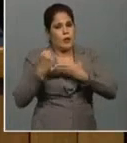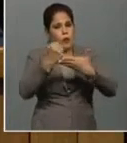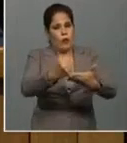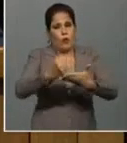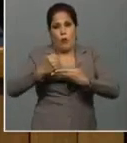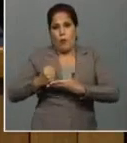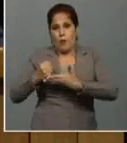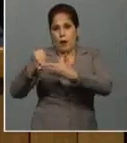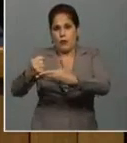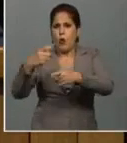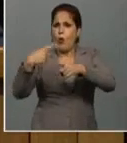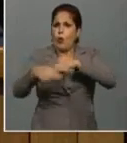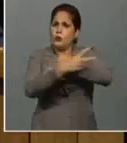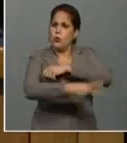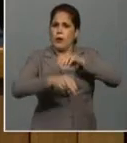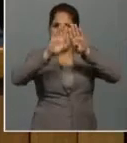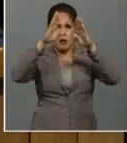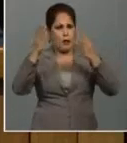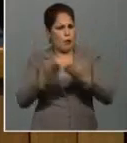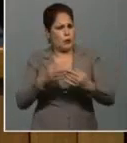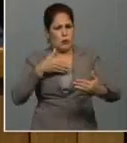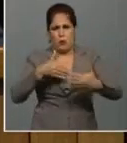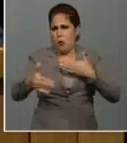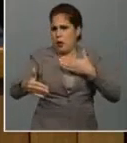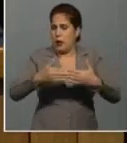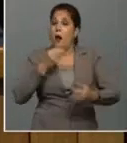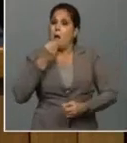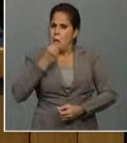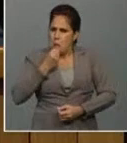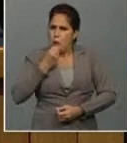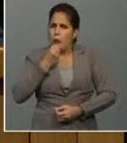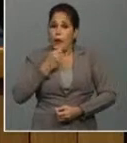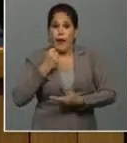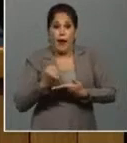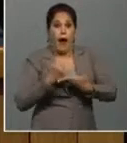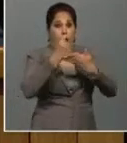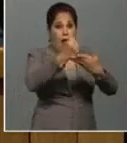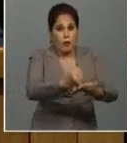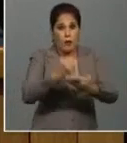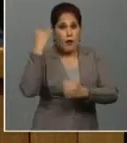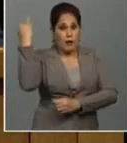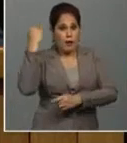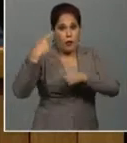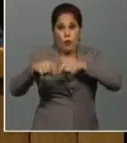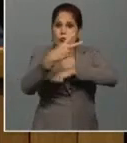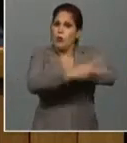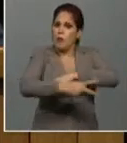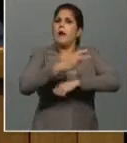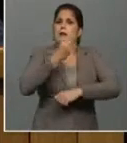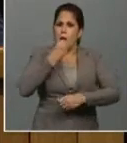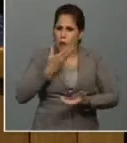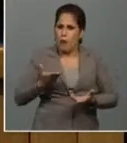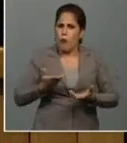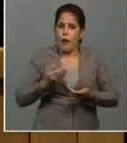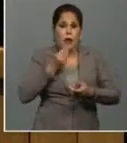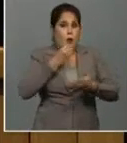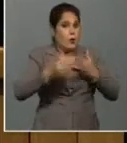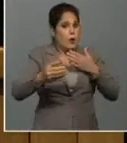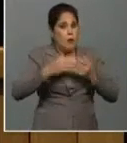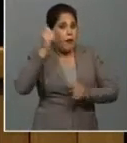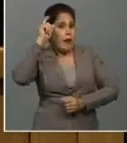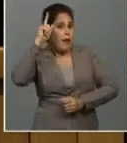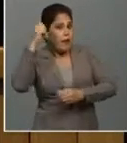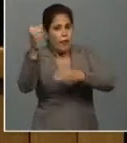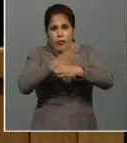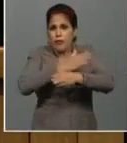con cualquier país del mundo nos satisface practicar la solidaridad internacionalista aún en países cuya ideología